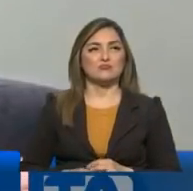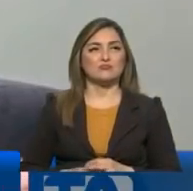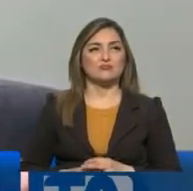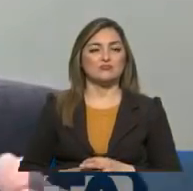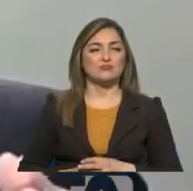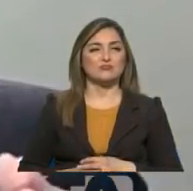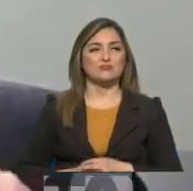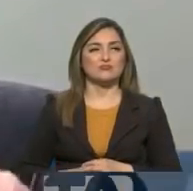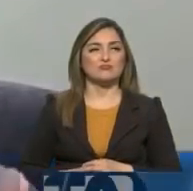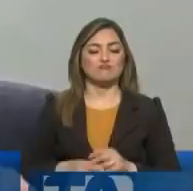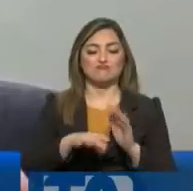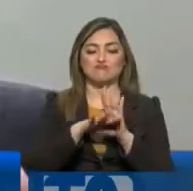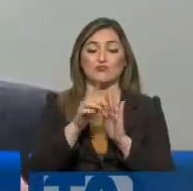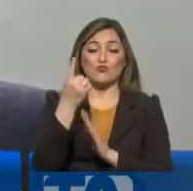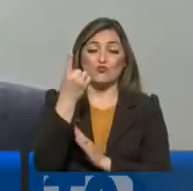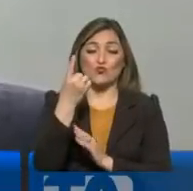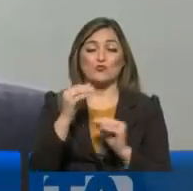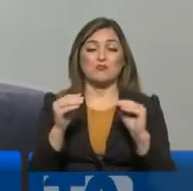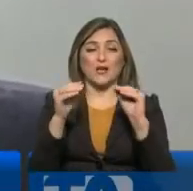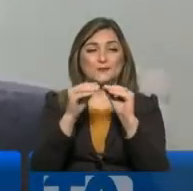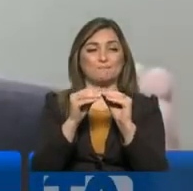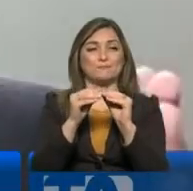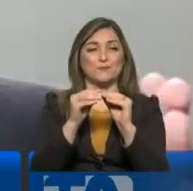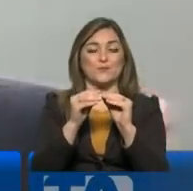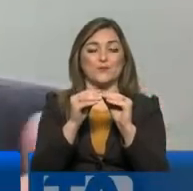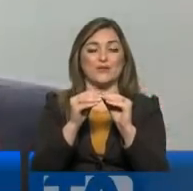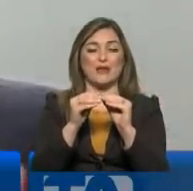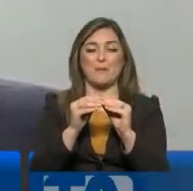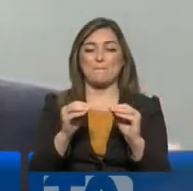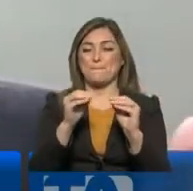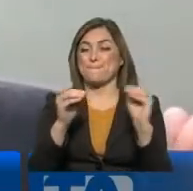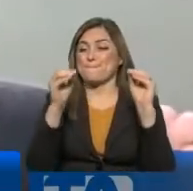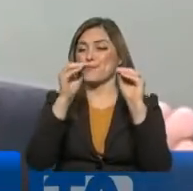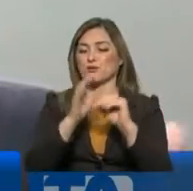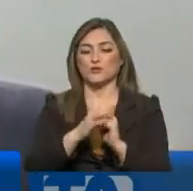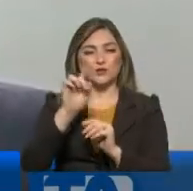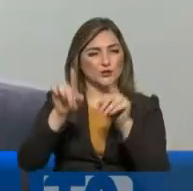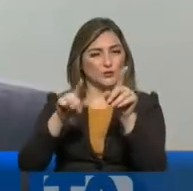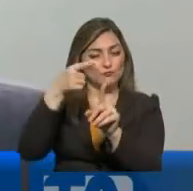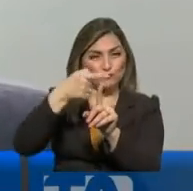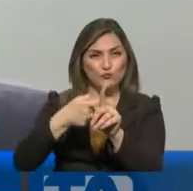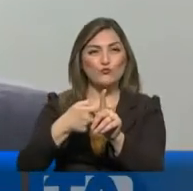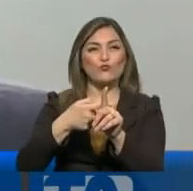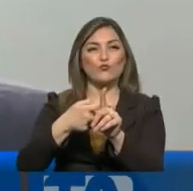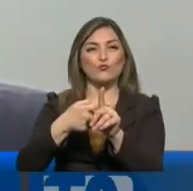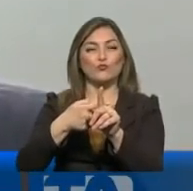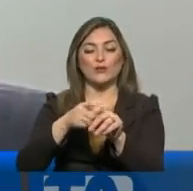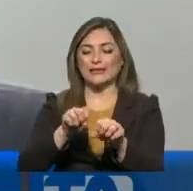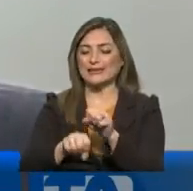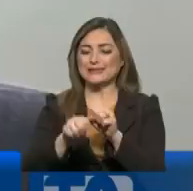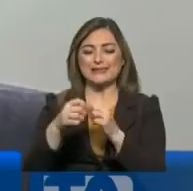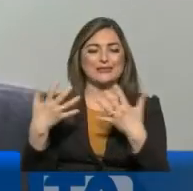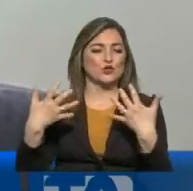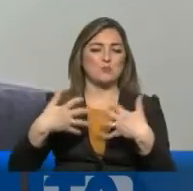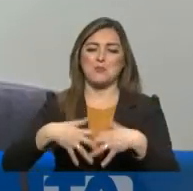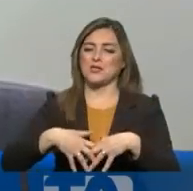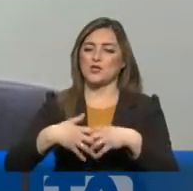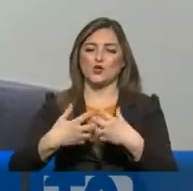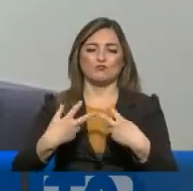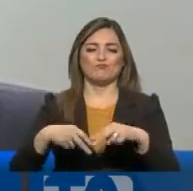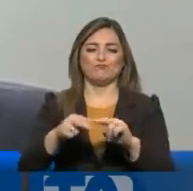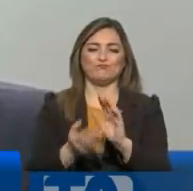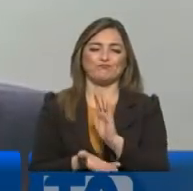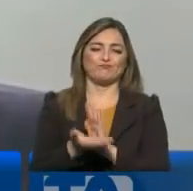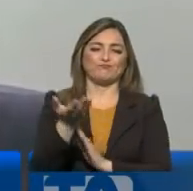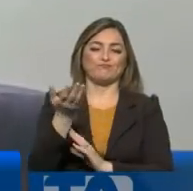un kilovatio hora más voy a pagar en este caso el doble. Si en alguno de estos meses rompe ese esquema, automáticamente